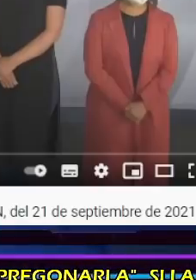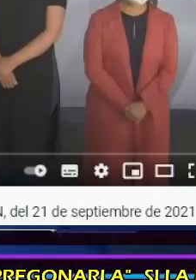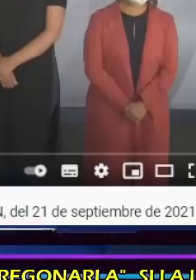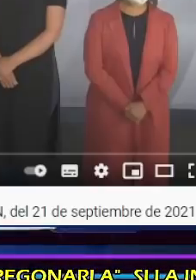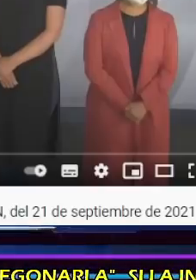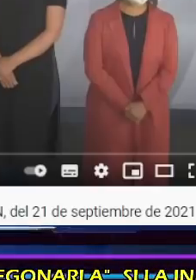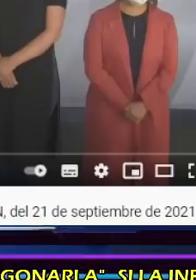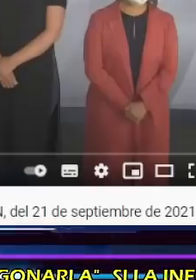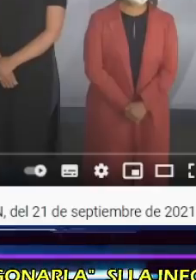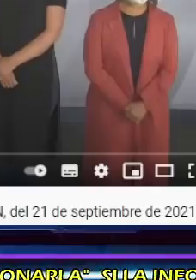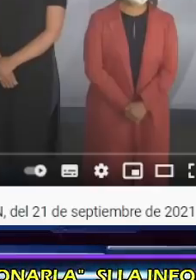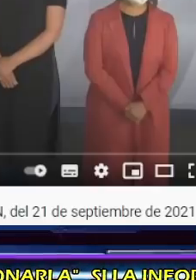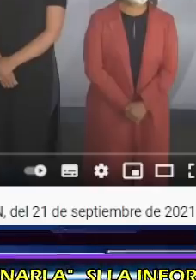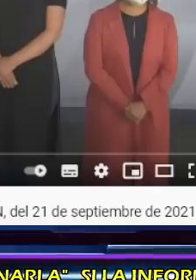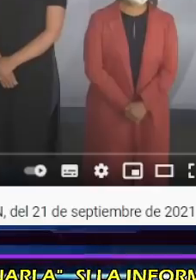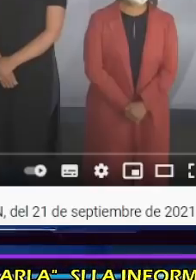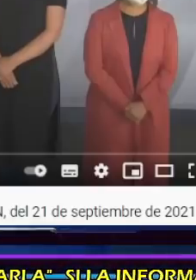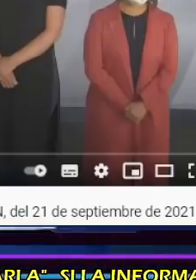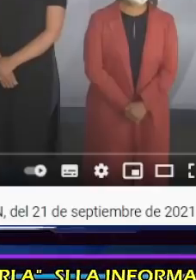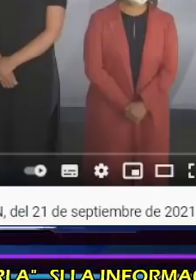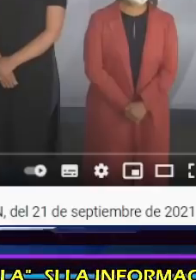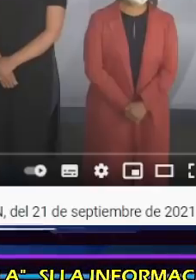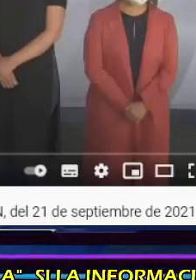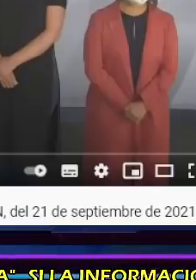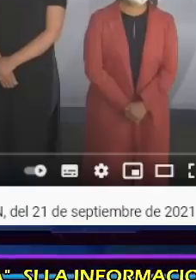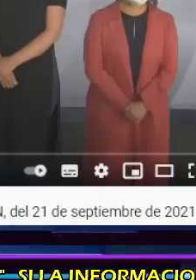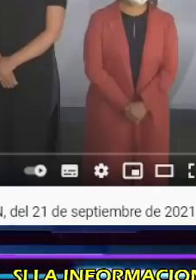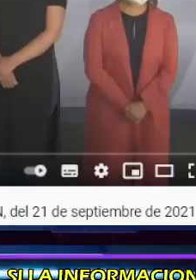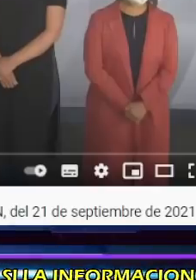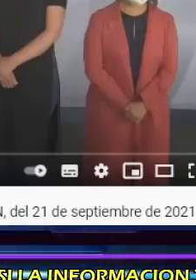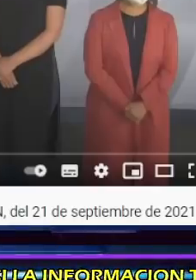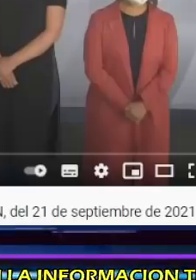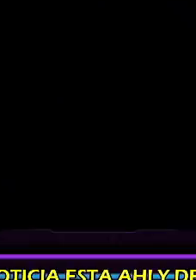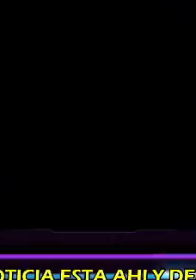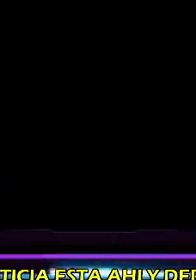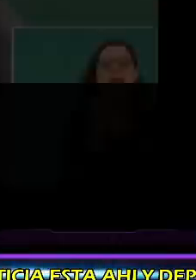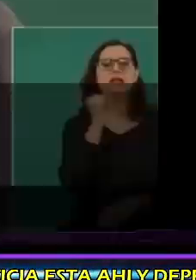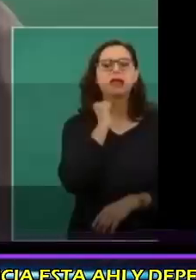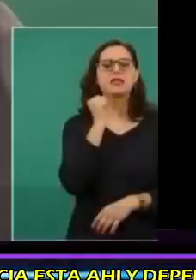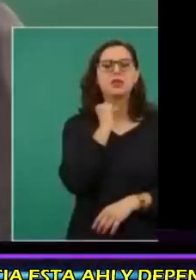oposición vamos a escuchar lo que dijo el presidente andrés manuel lópez obrador el día de hoy